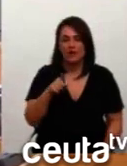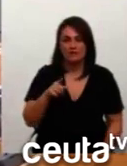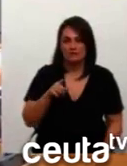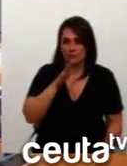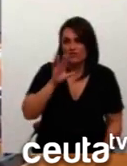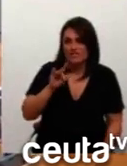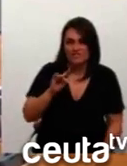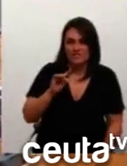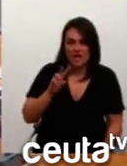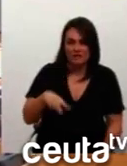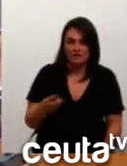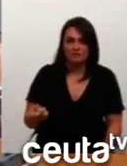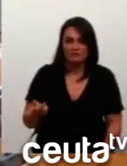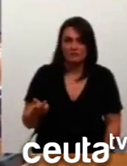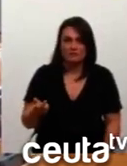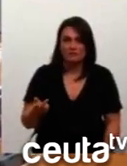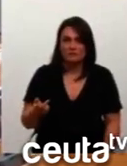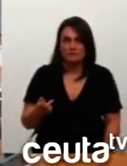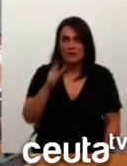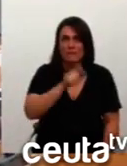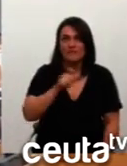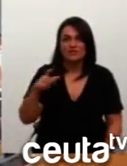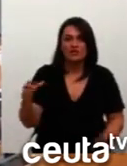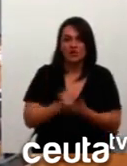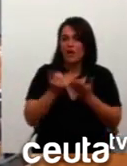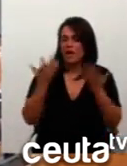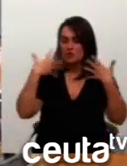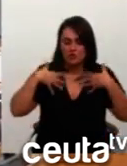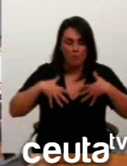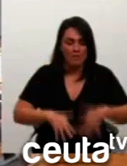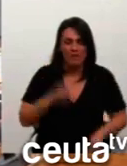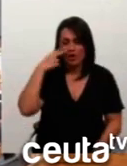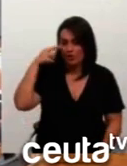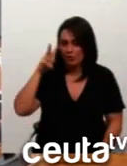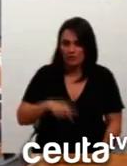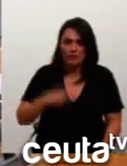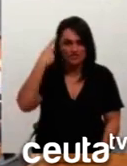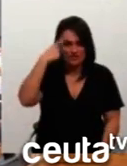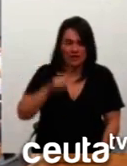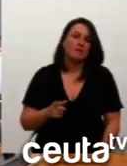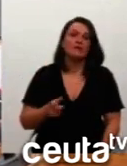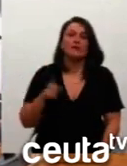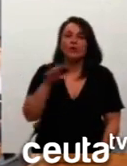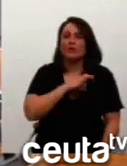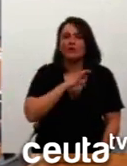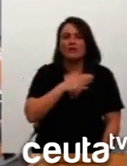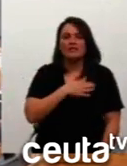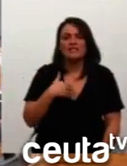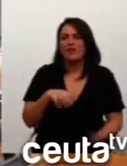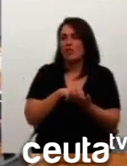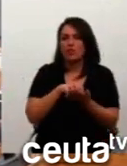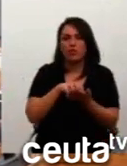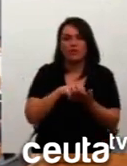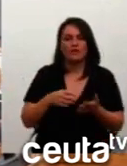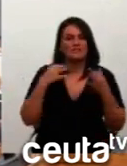mundo, algo que tiene todo el mundo asumido, reconocido? ¿Por qué lo quiere poner usted siempre en duda? Es que yo no lo